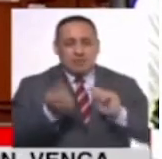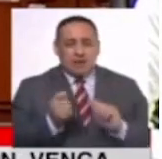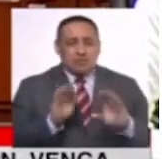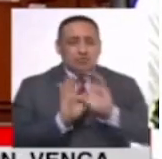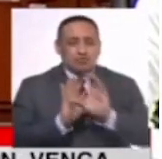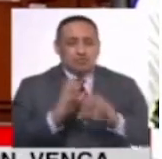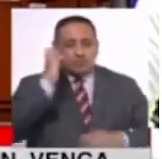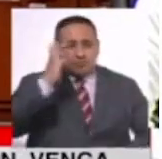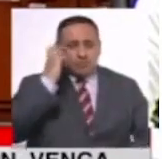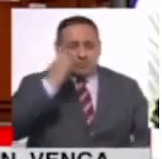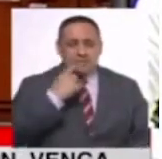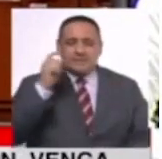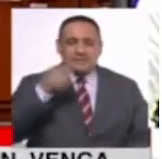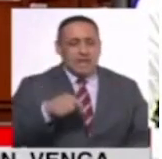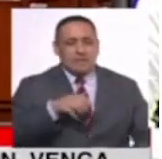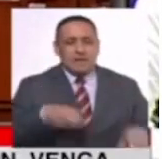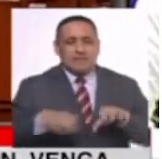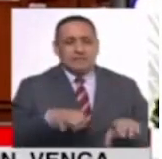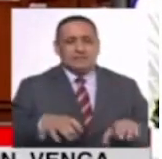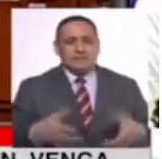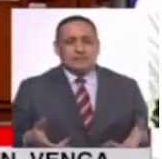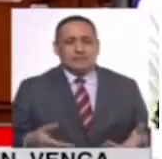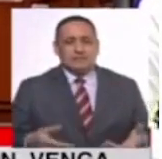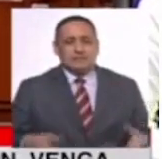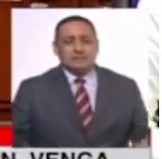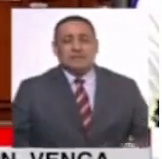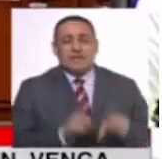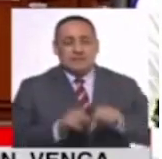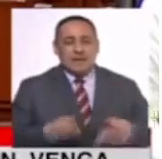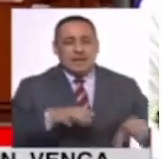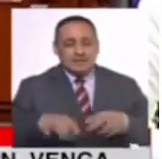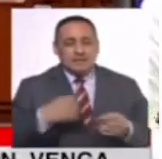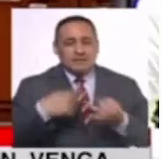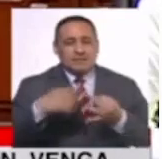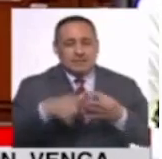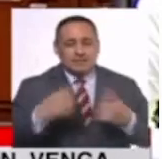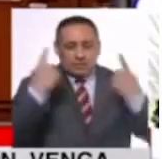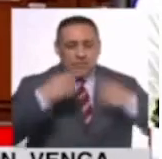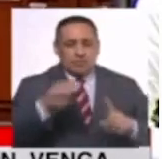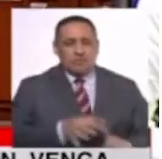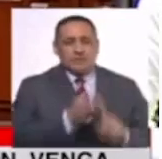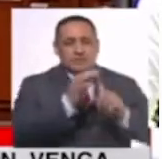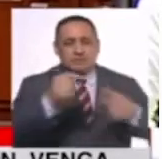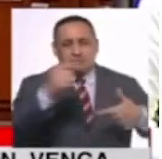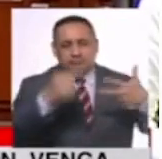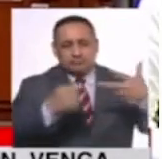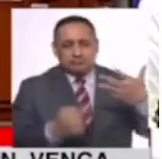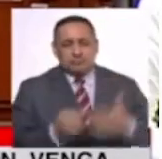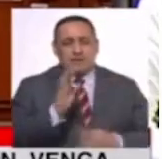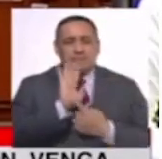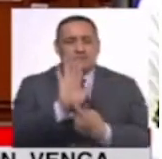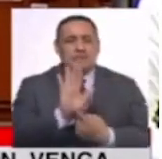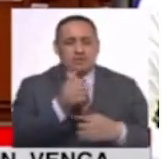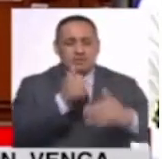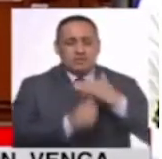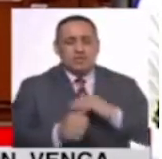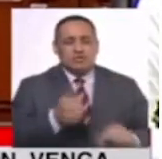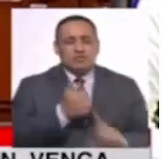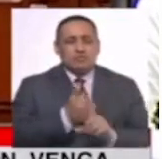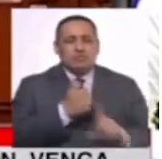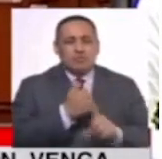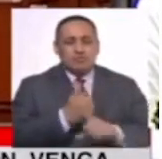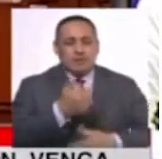nuestra Constitución, estas deben hacerse y realizarse bajo los principios y mecanismos establecidos en nuestra